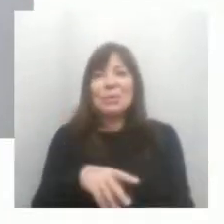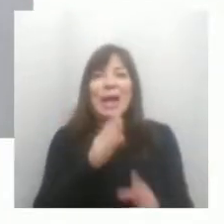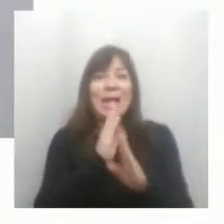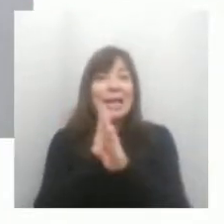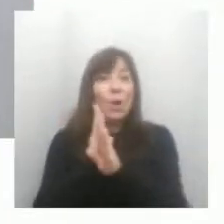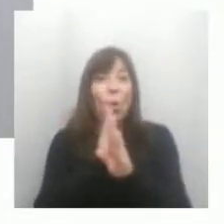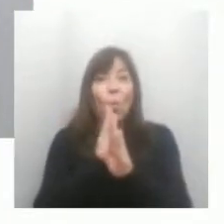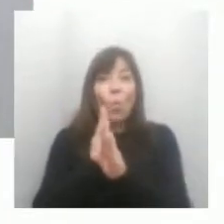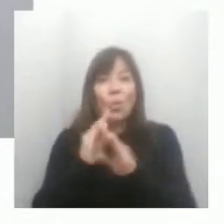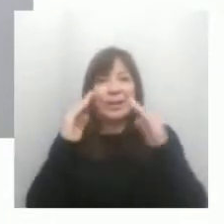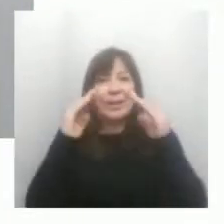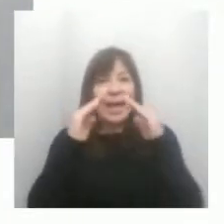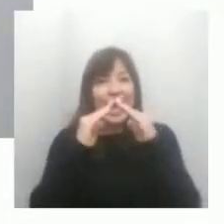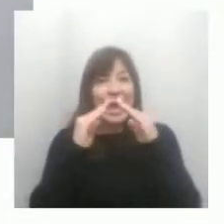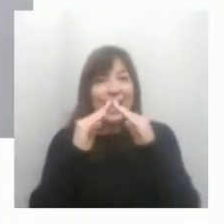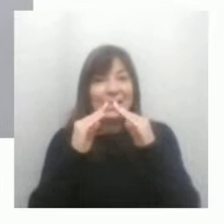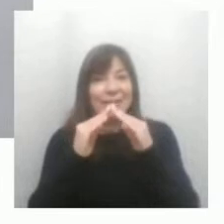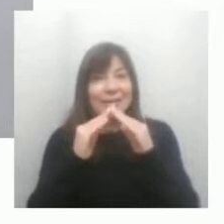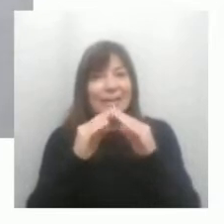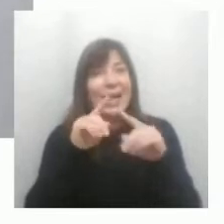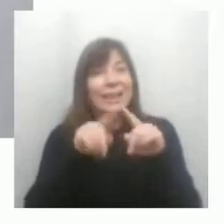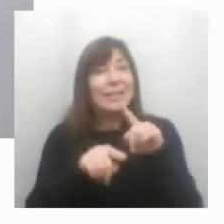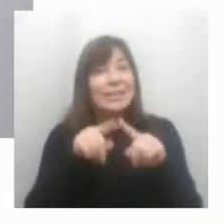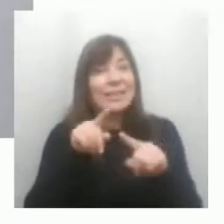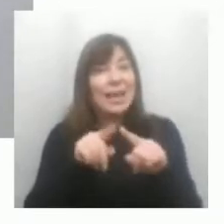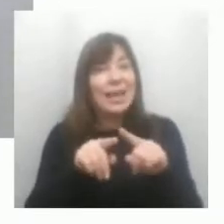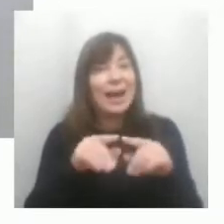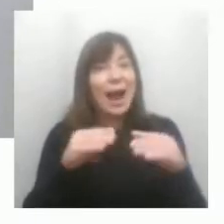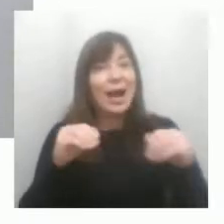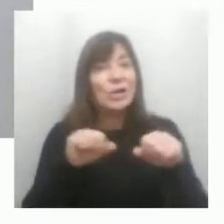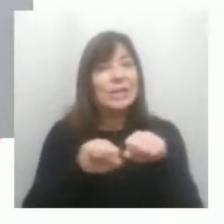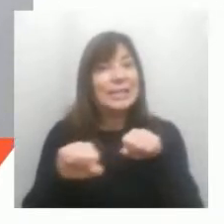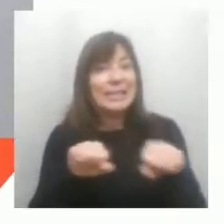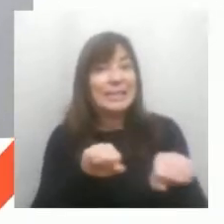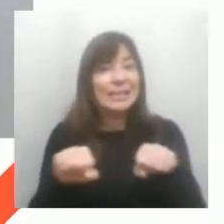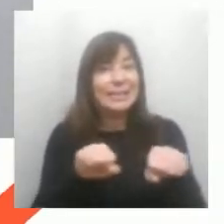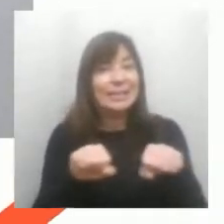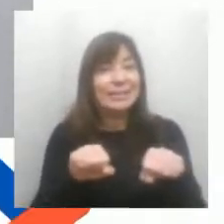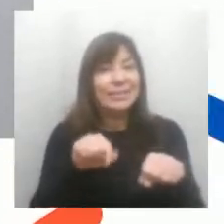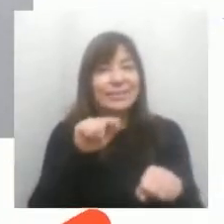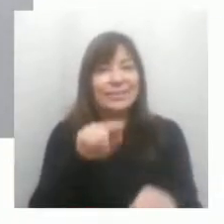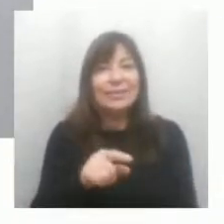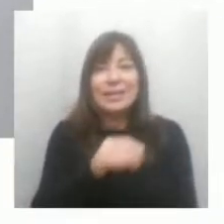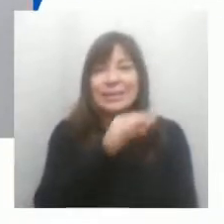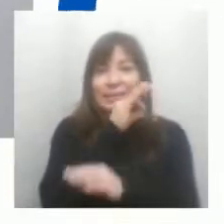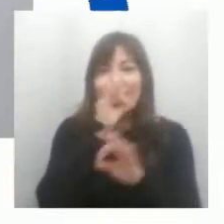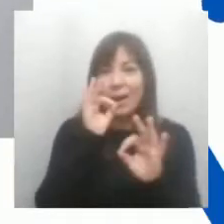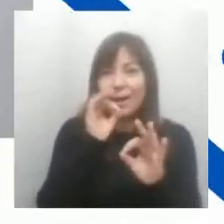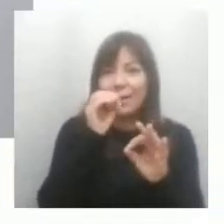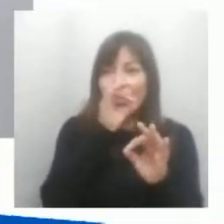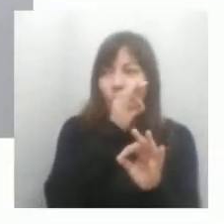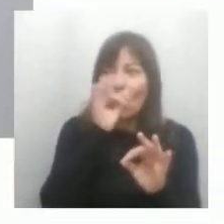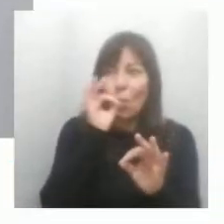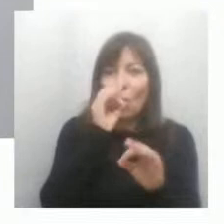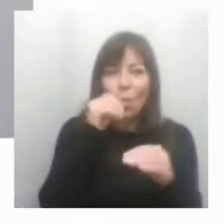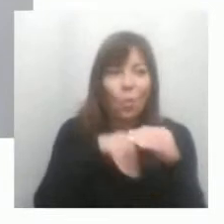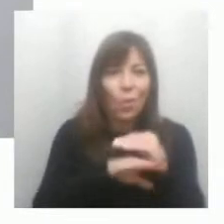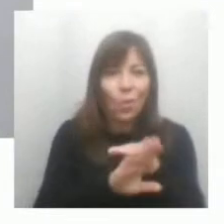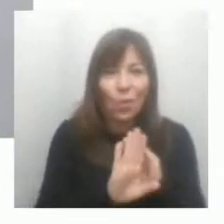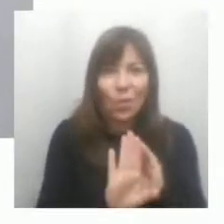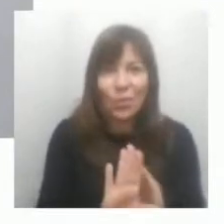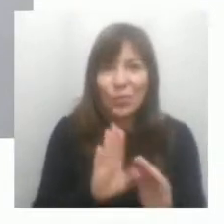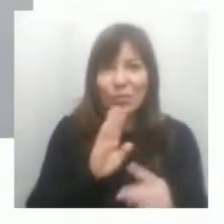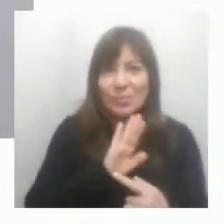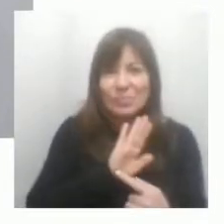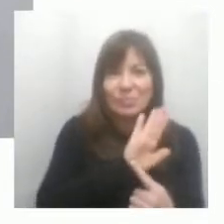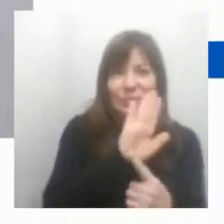simulador, lo que hay debajo de él, ¿ya? Que es uno de los secretos más bien guardados del museo. Así que les voy a mostrar este